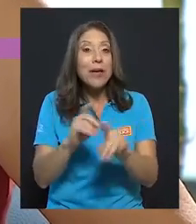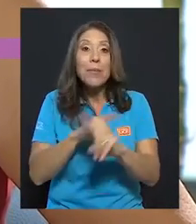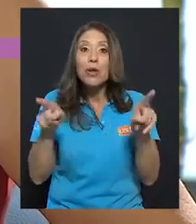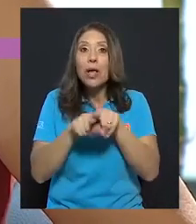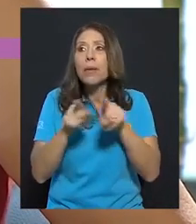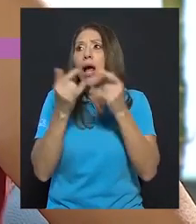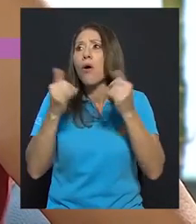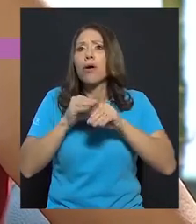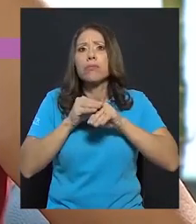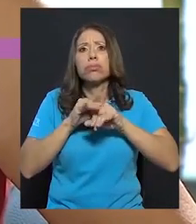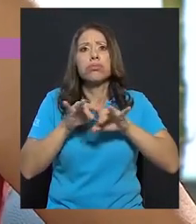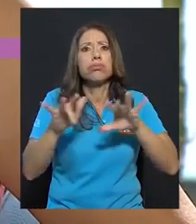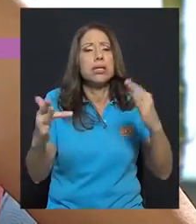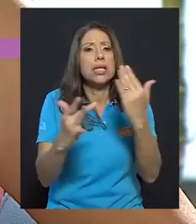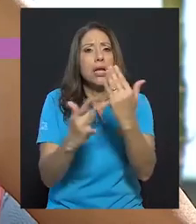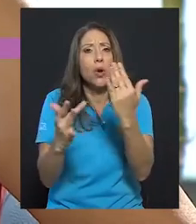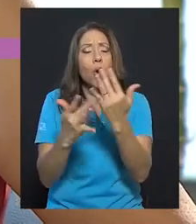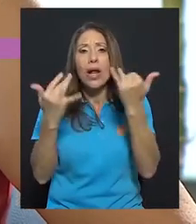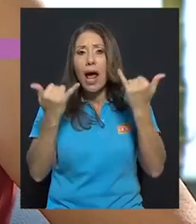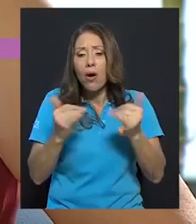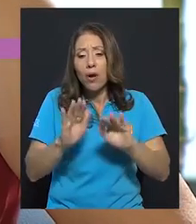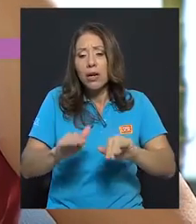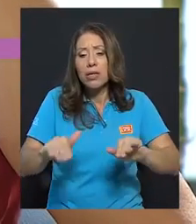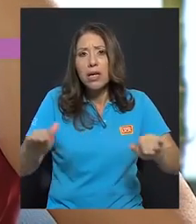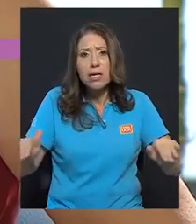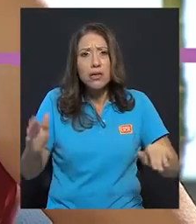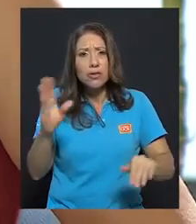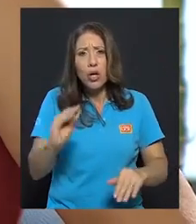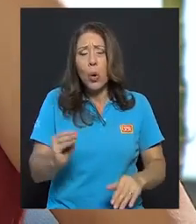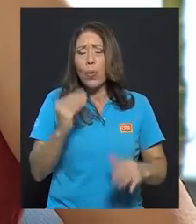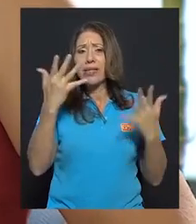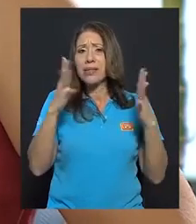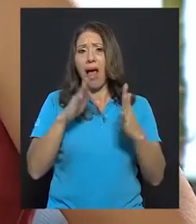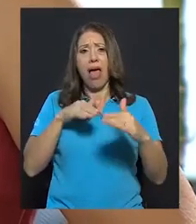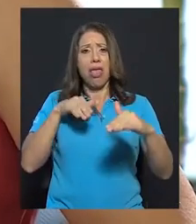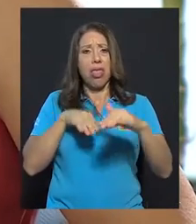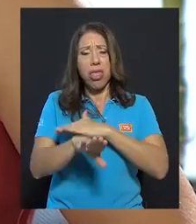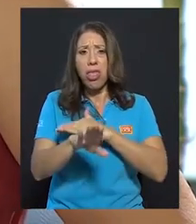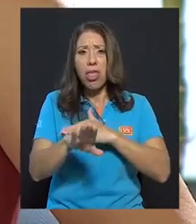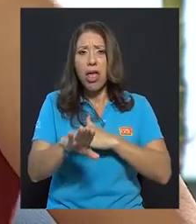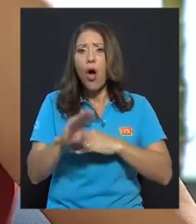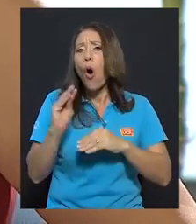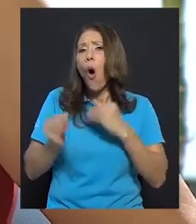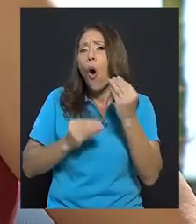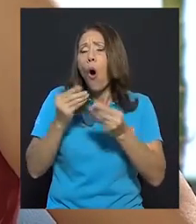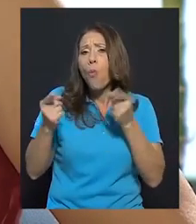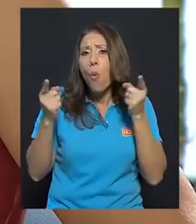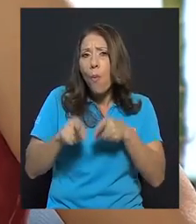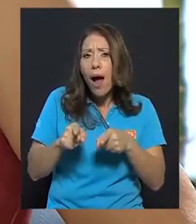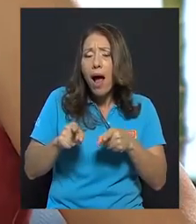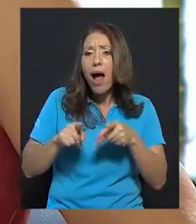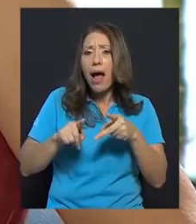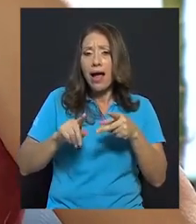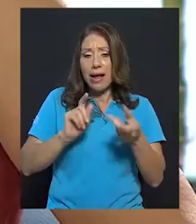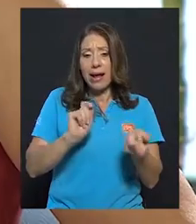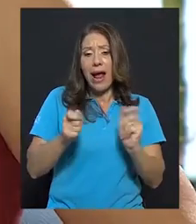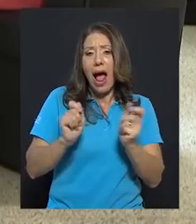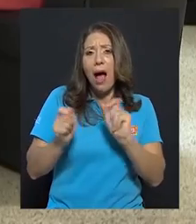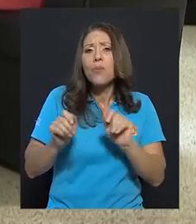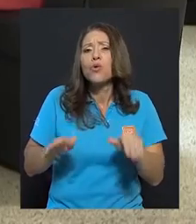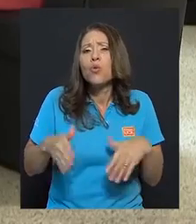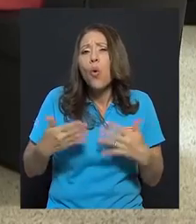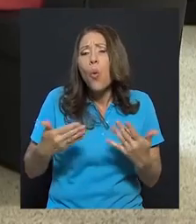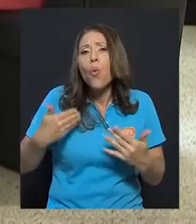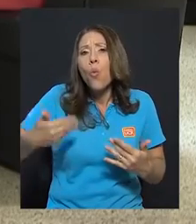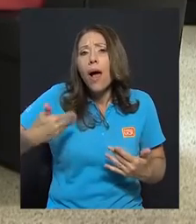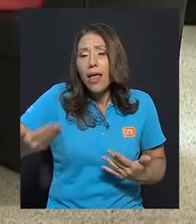de tecnología a la cual tienen acceso ahora los niños? ¿Y cómo es que esto se da? ¿Cuándo empiezan los cambios? ¿Hay cambios en